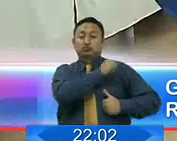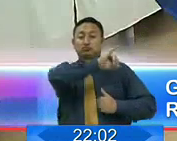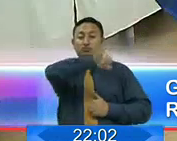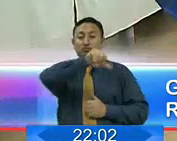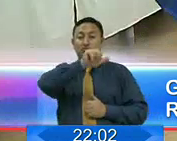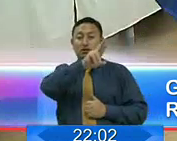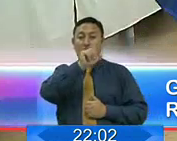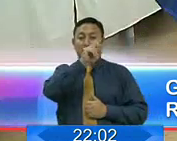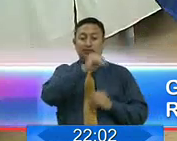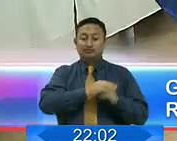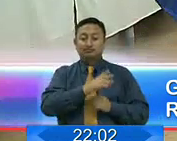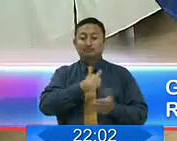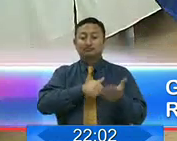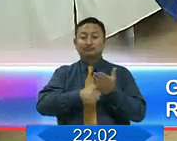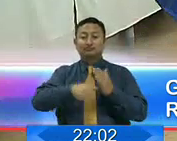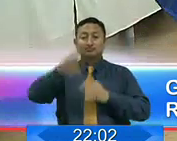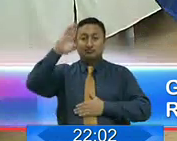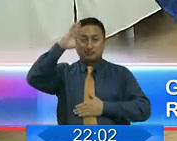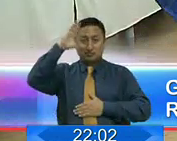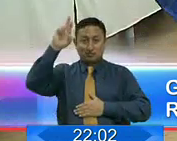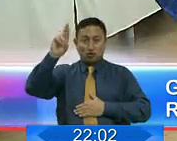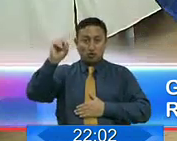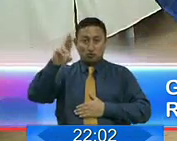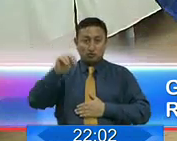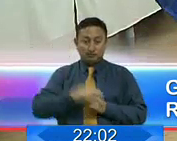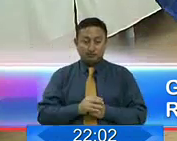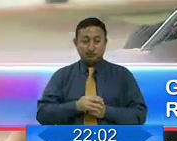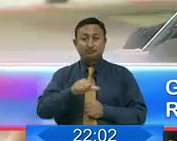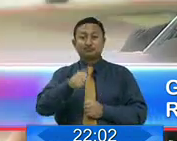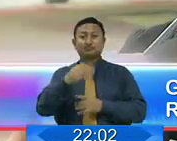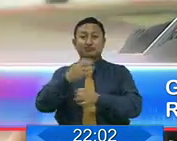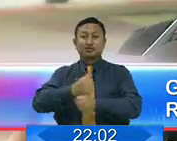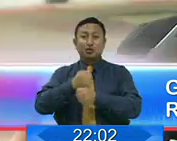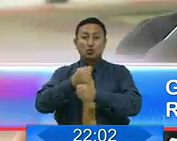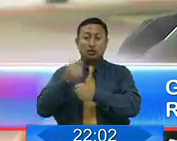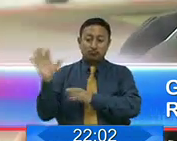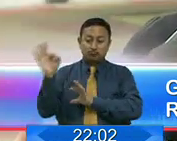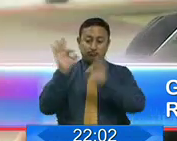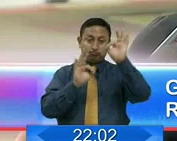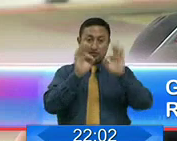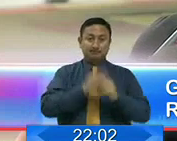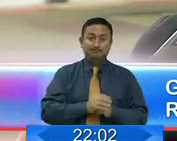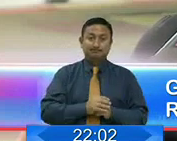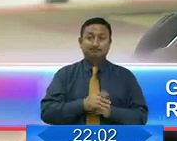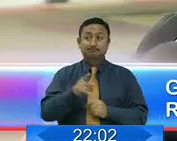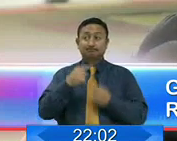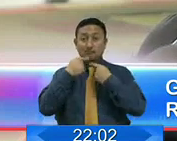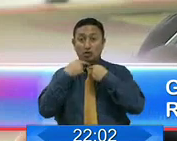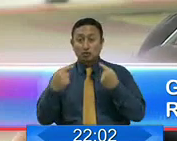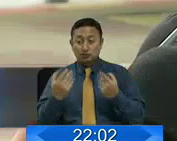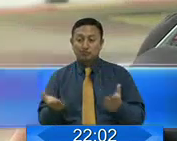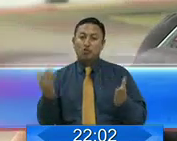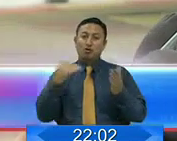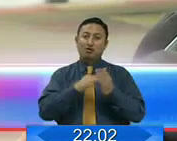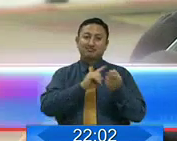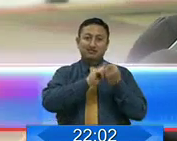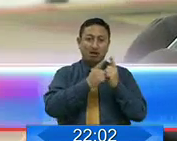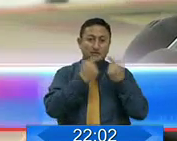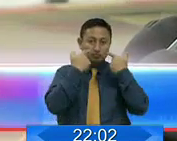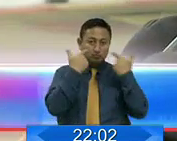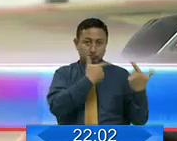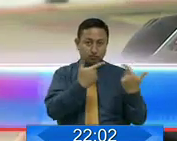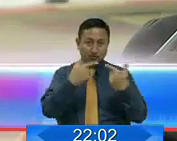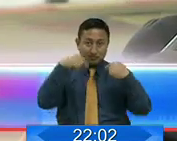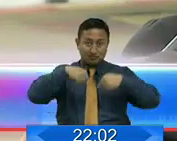la ministra de Gobierno María Paula Romo y representantes del sector de seguridad. El anuncio nos obliga a tomar nuevas medidas y a prender todas